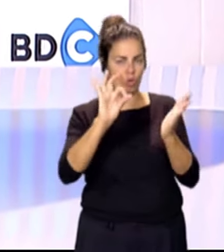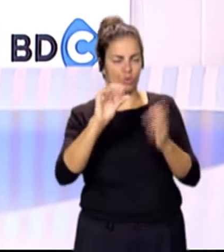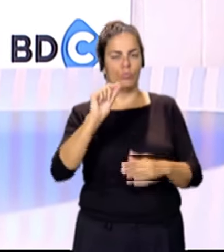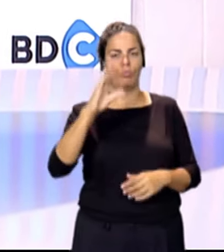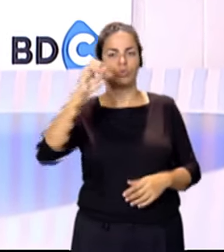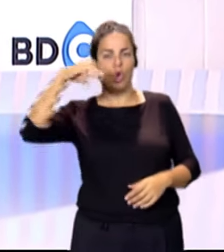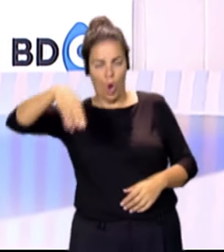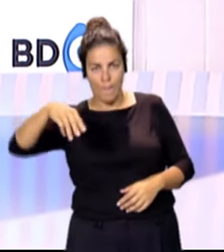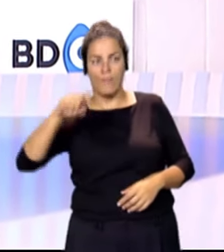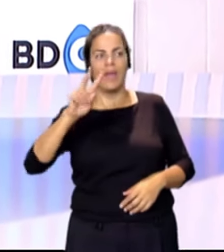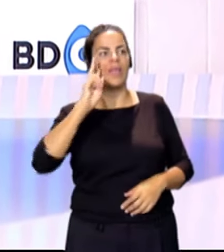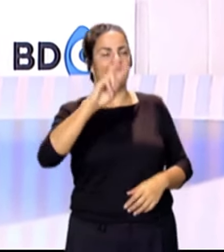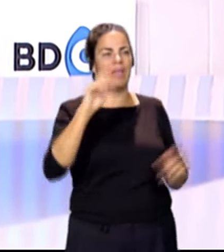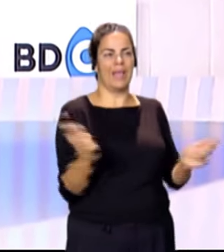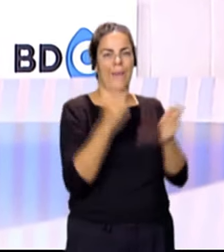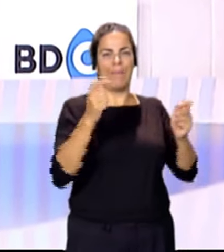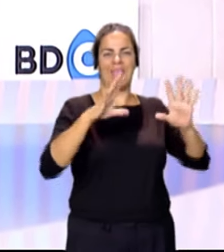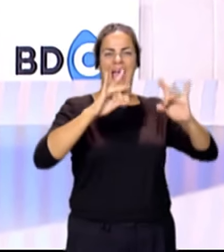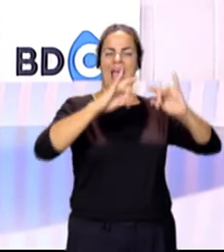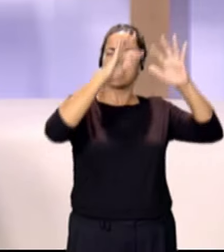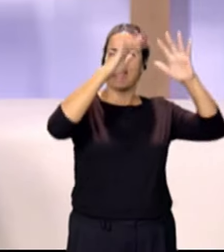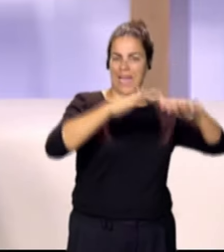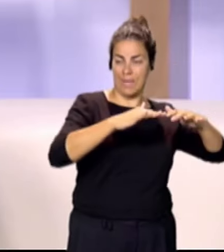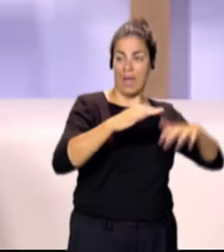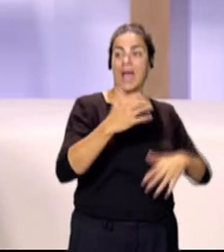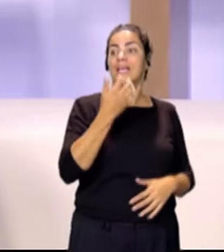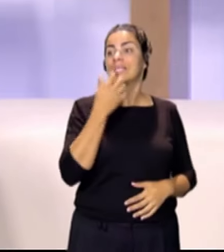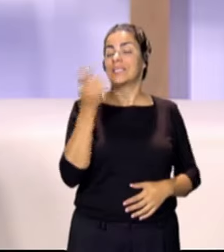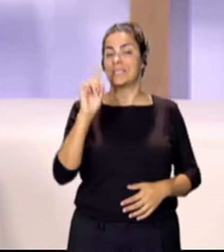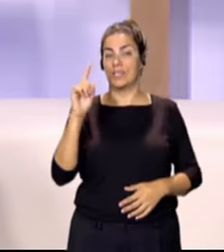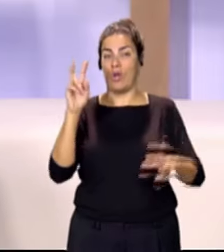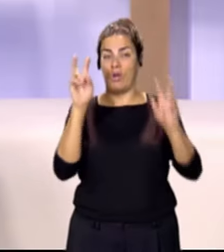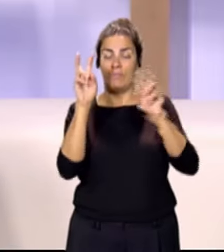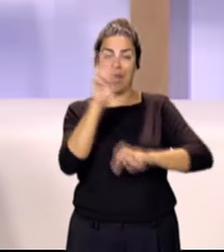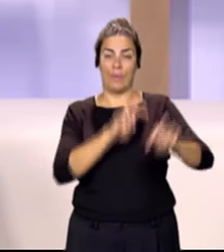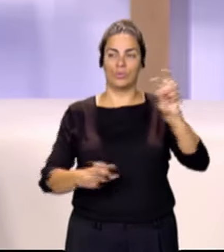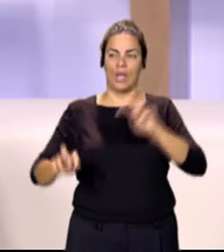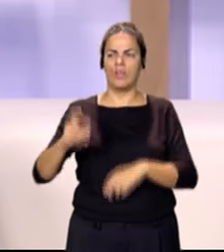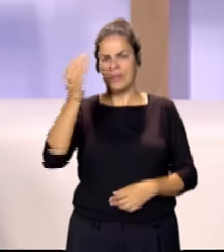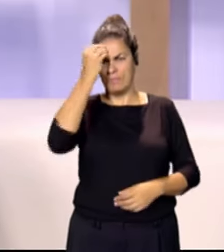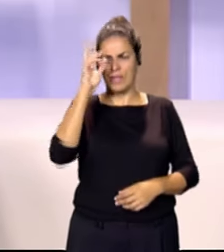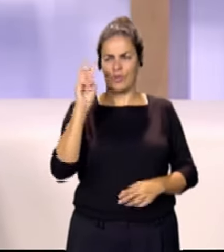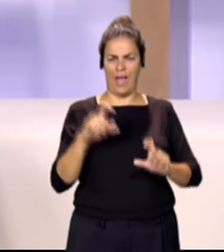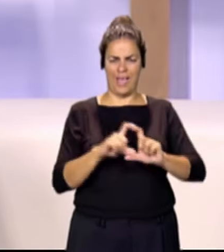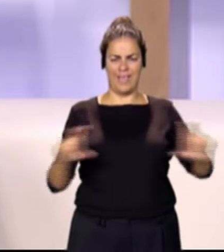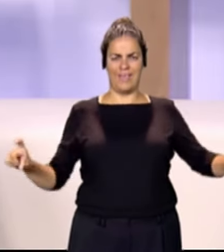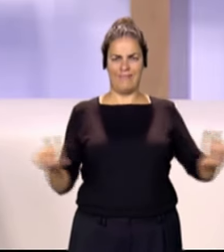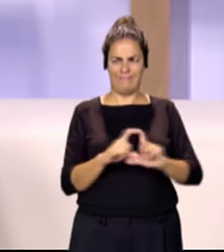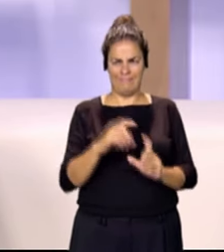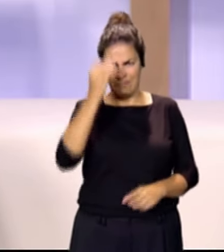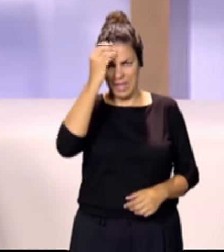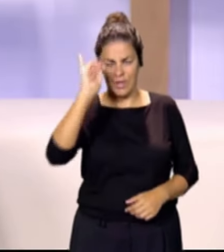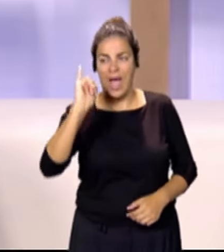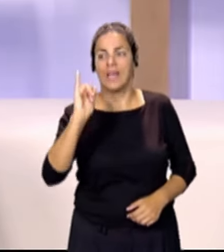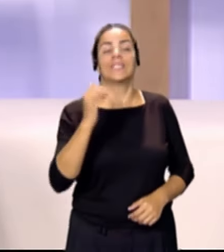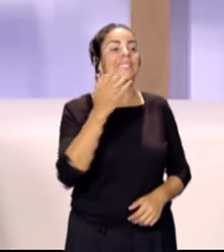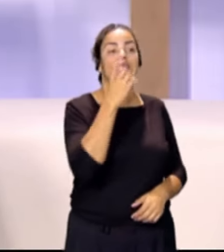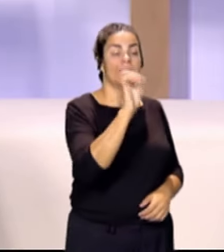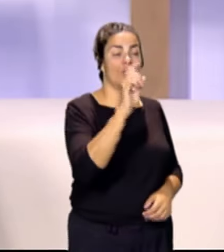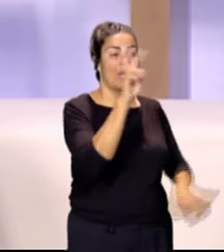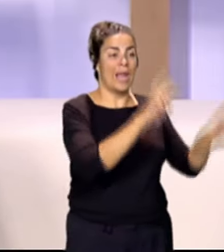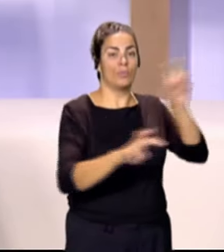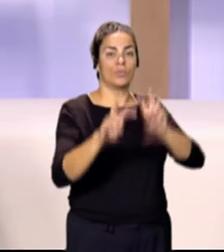de calima y si no bueno en el buscador en cualquier creo que además tenemos nuestro rótulo también por ahí para que loed eso si no en el buscador libros.com espacio calima ahí les